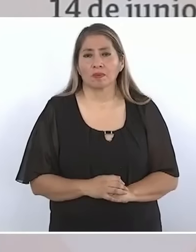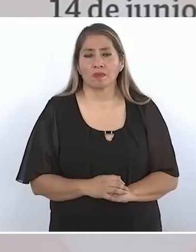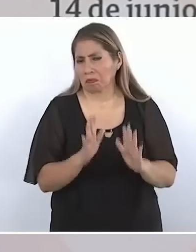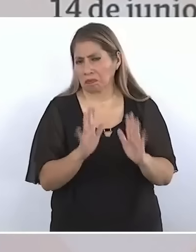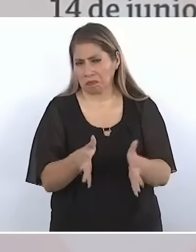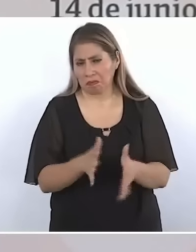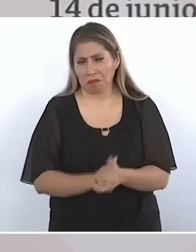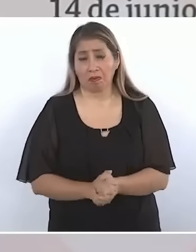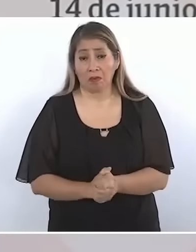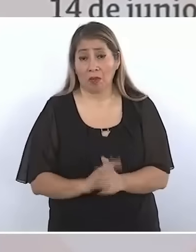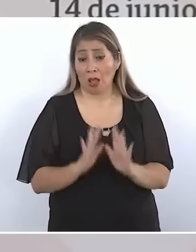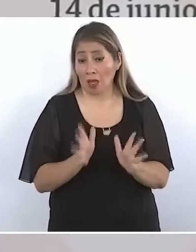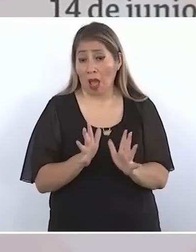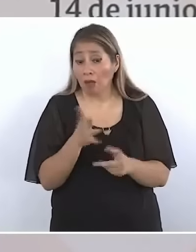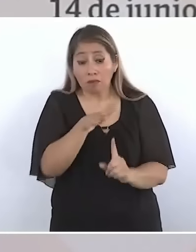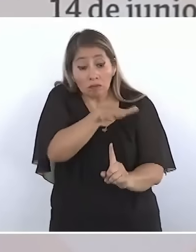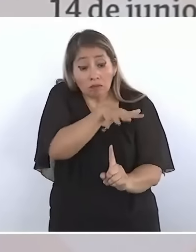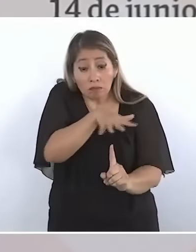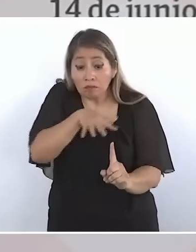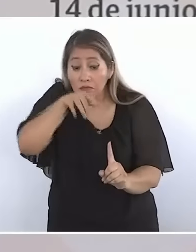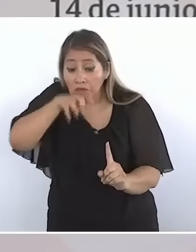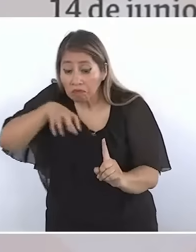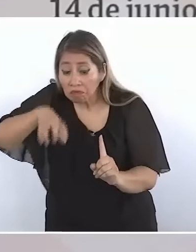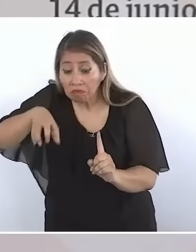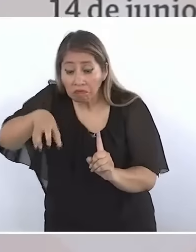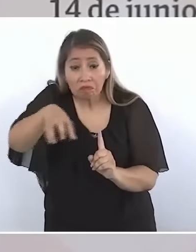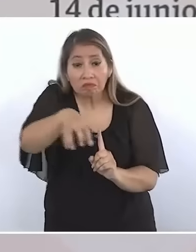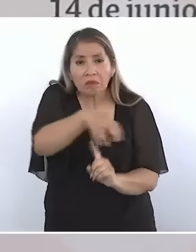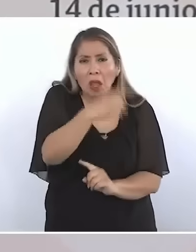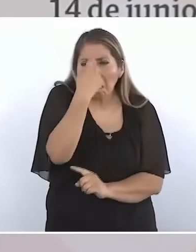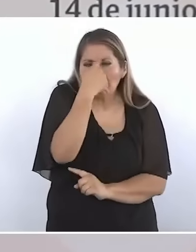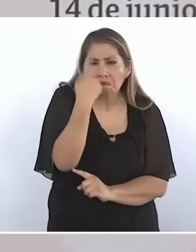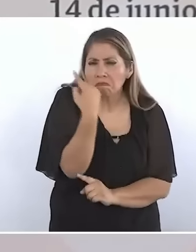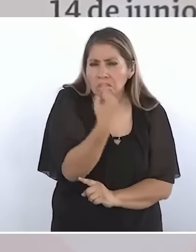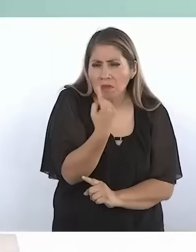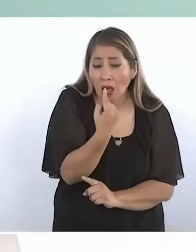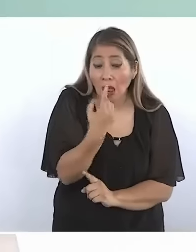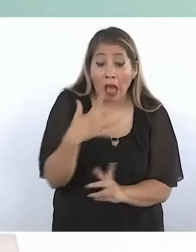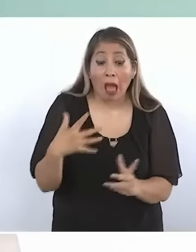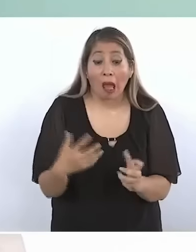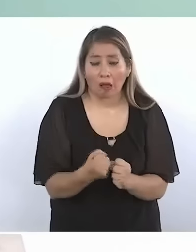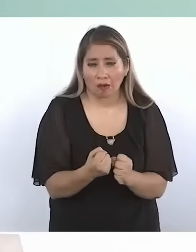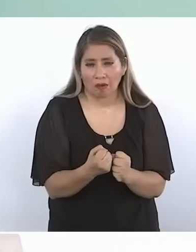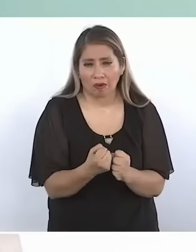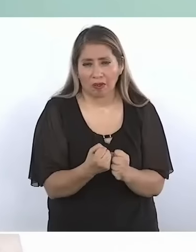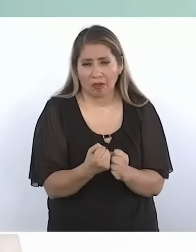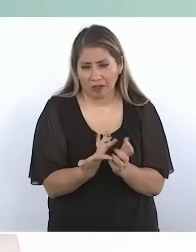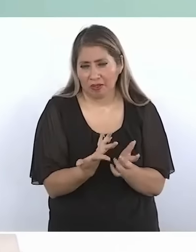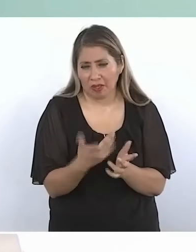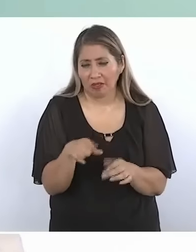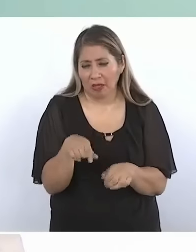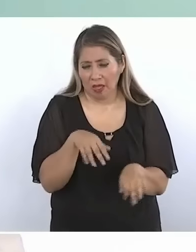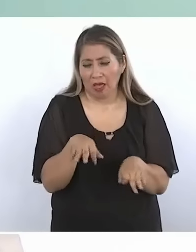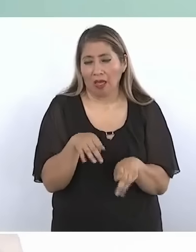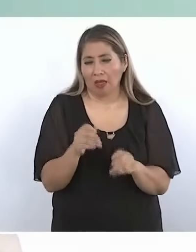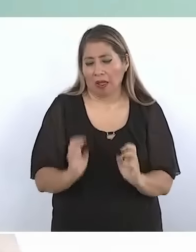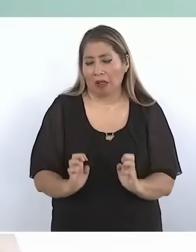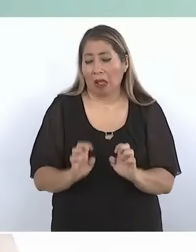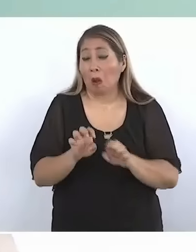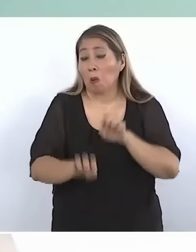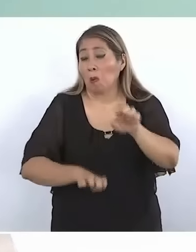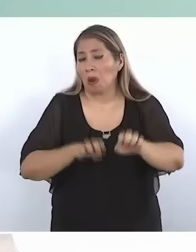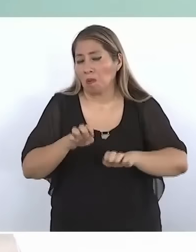ya hay condiciones para que se pueda recuperar esa fuente de trabajo que